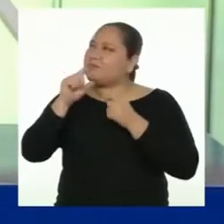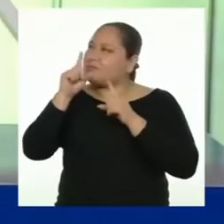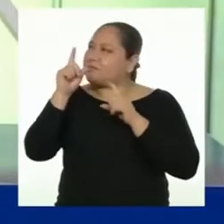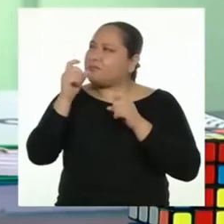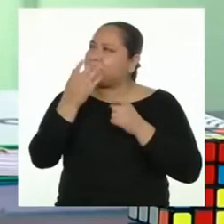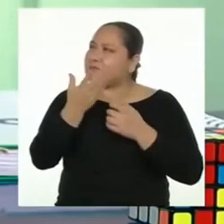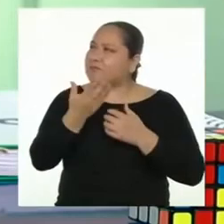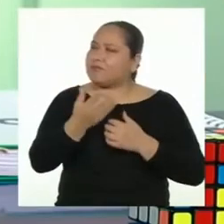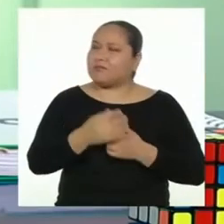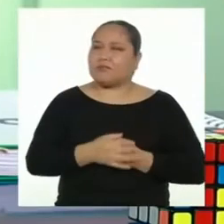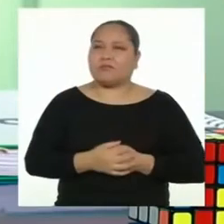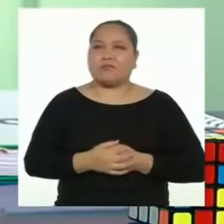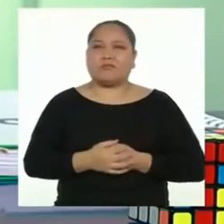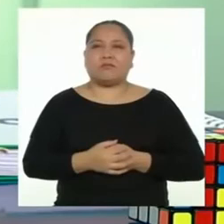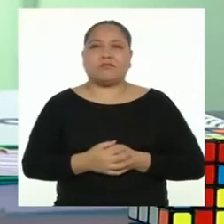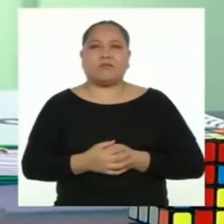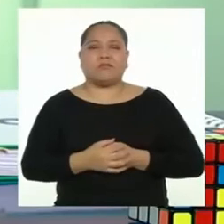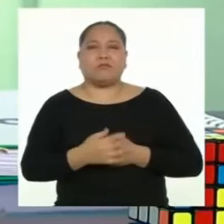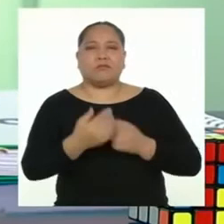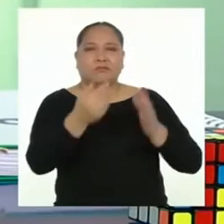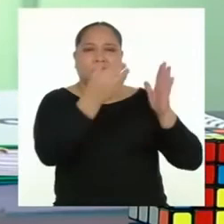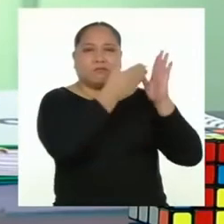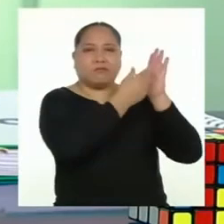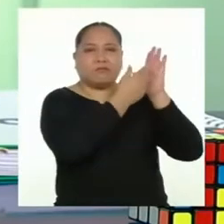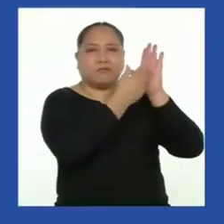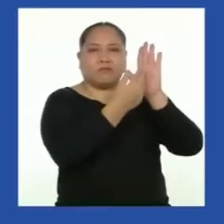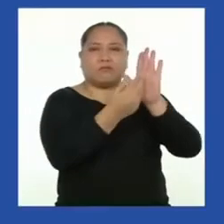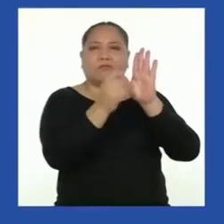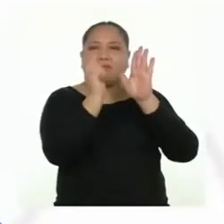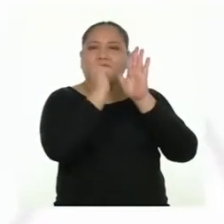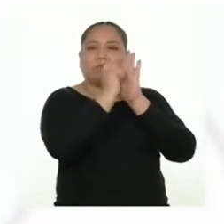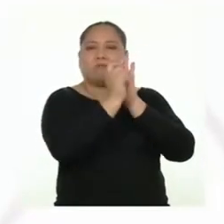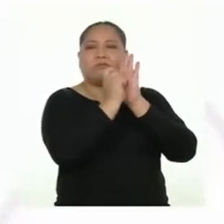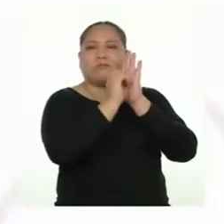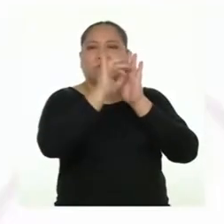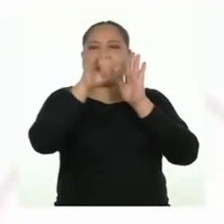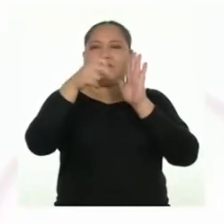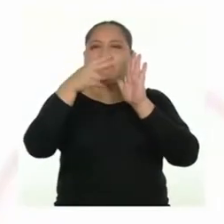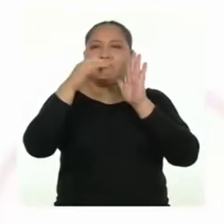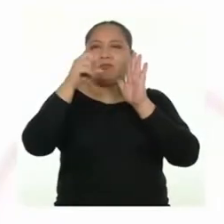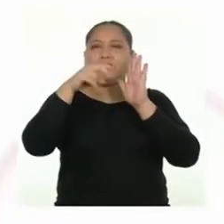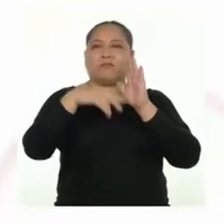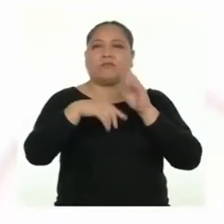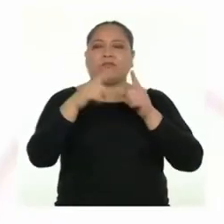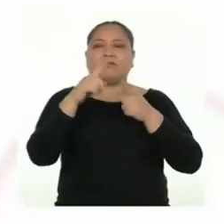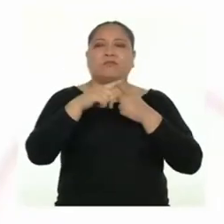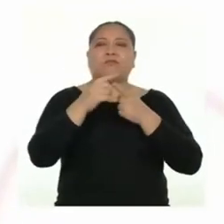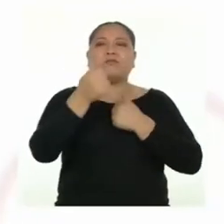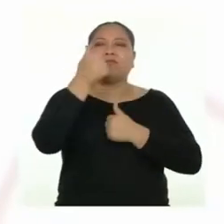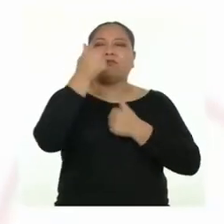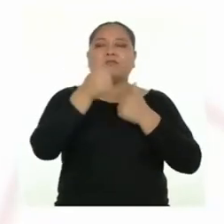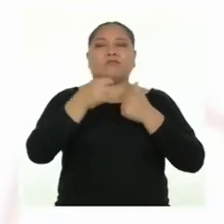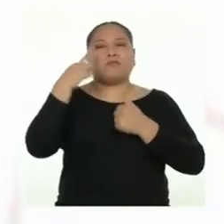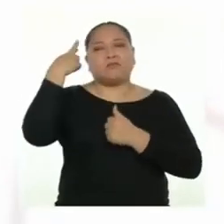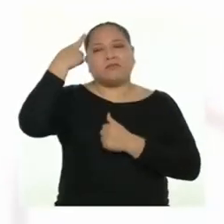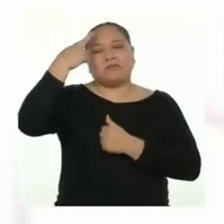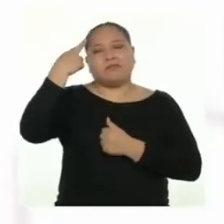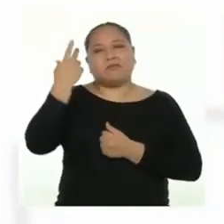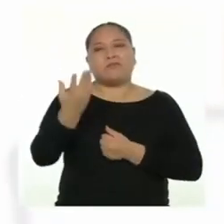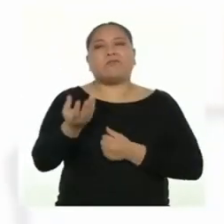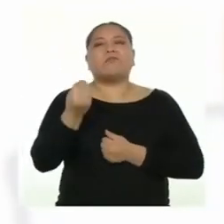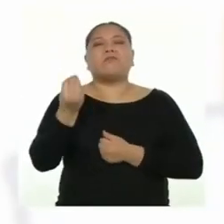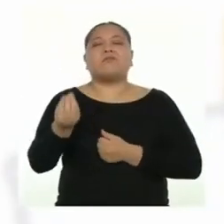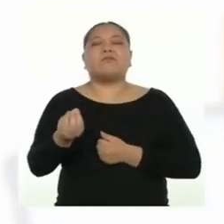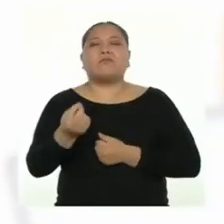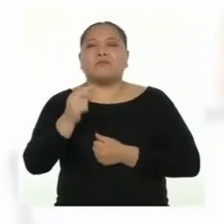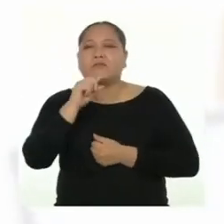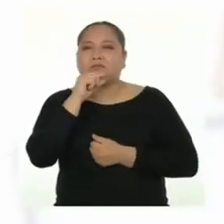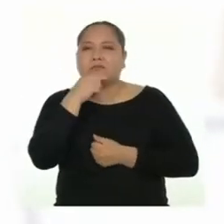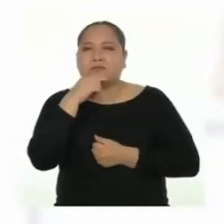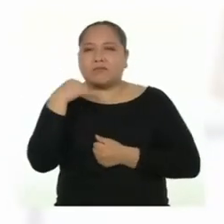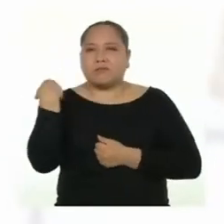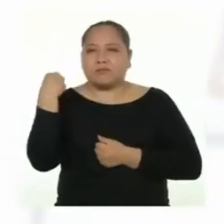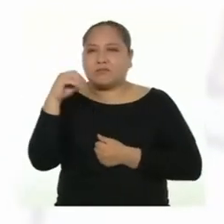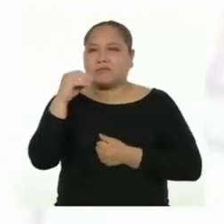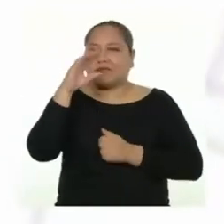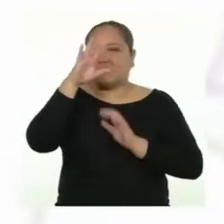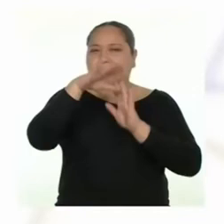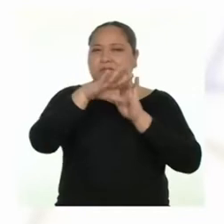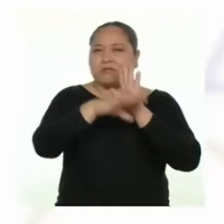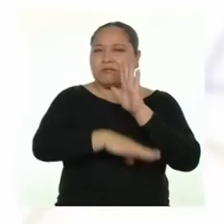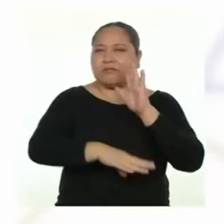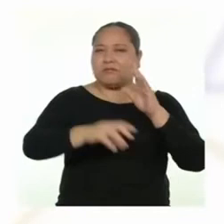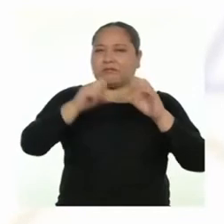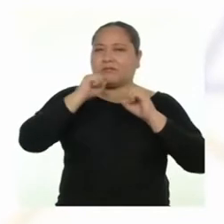esas preguntas? Son estas de aquí, apunta Jonathan. ¿Cuáles son las razones por las que las adolescentes realizan